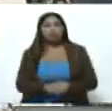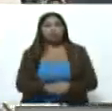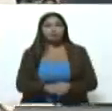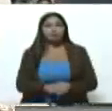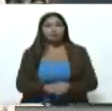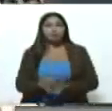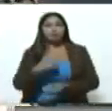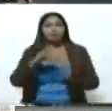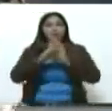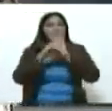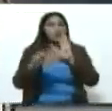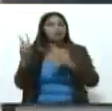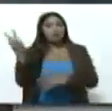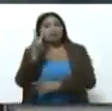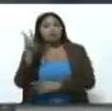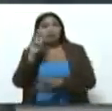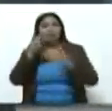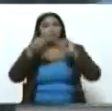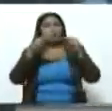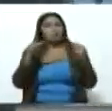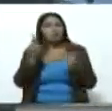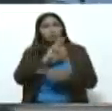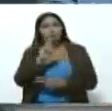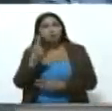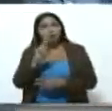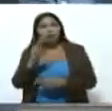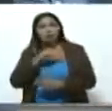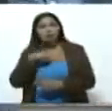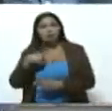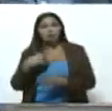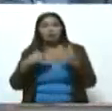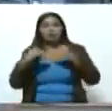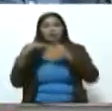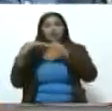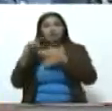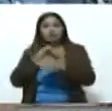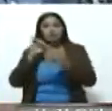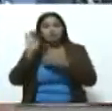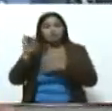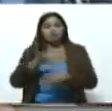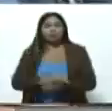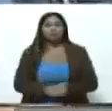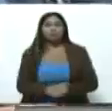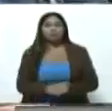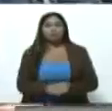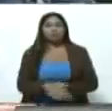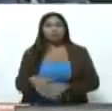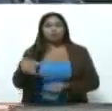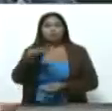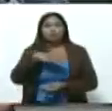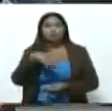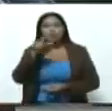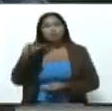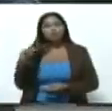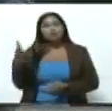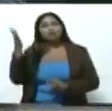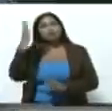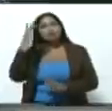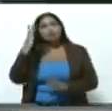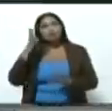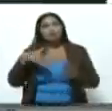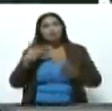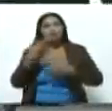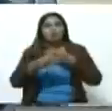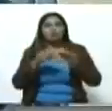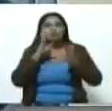la democracia venezolana, de la paz republicana, de la estabilidad del país, donde la gente sabe y puede tener